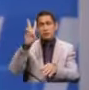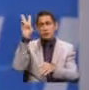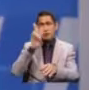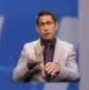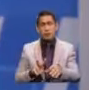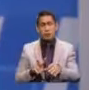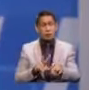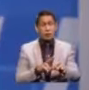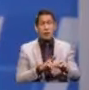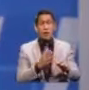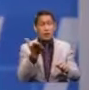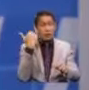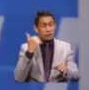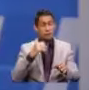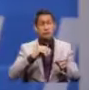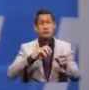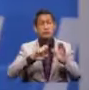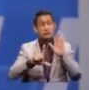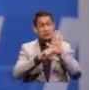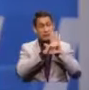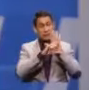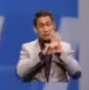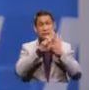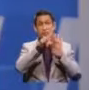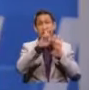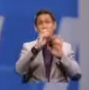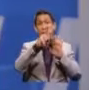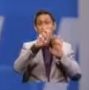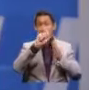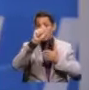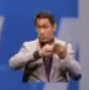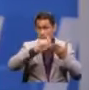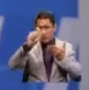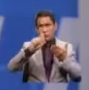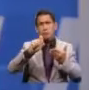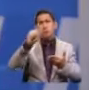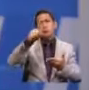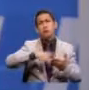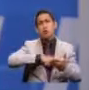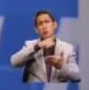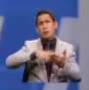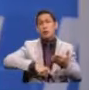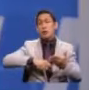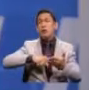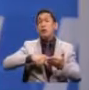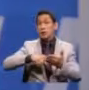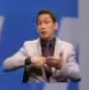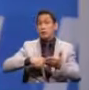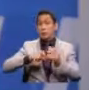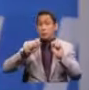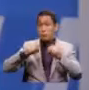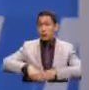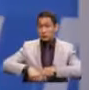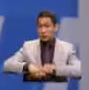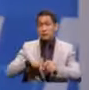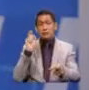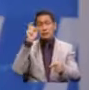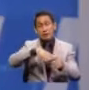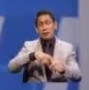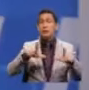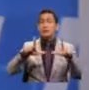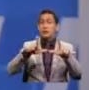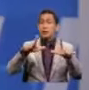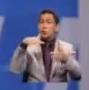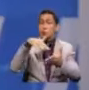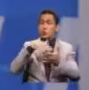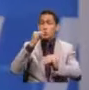reforma aprobada en 2020 impidió la validación. En la asamblea, los delegados del CES reconocieron que hubo un error y